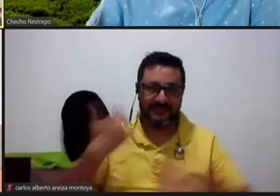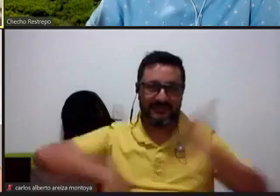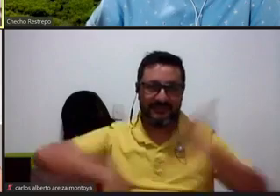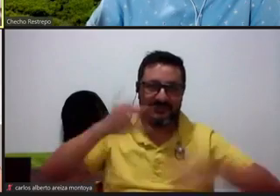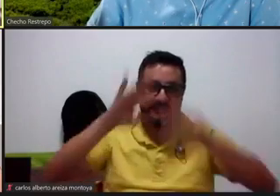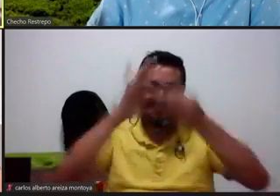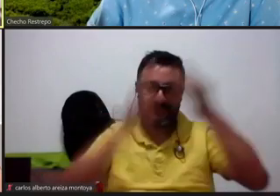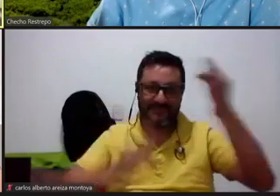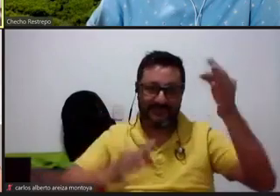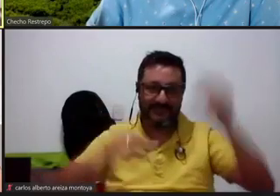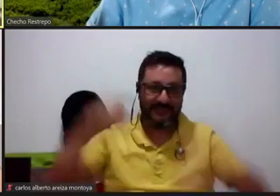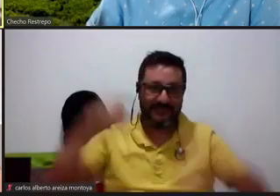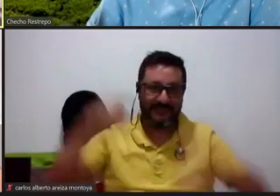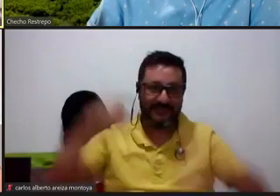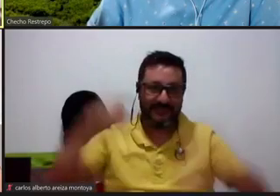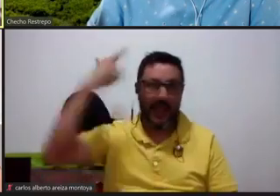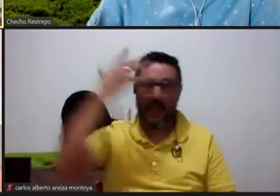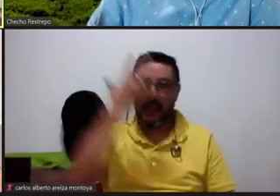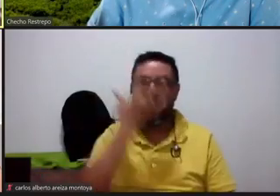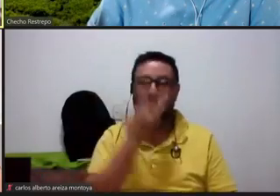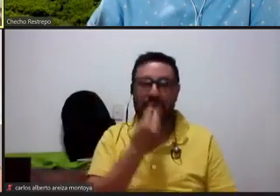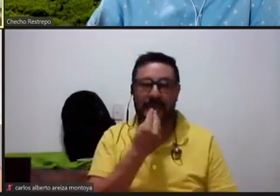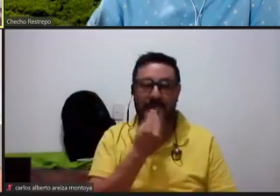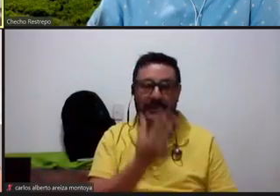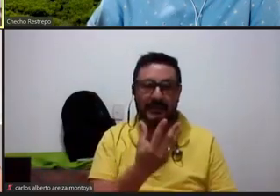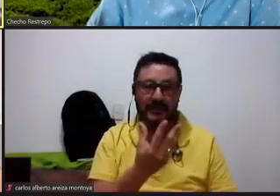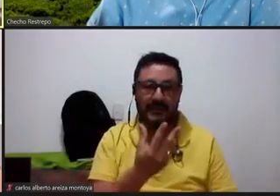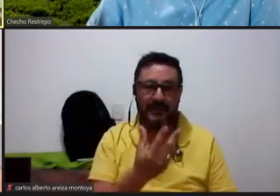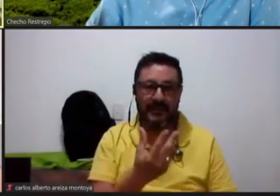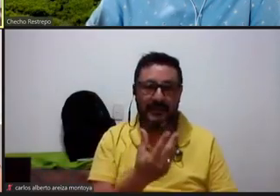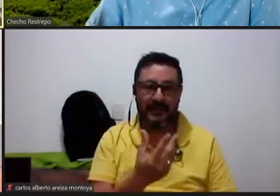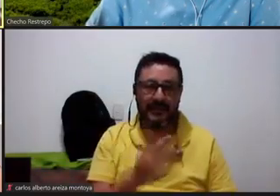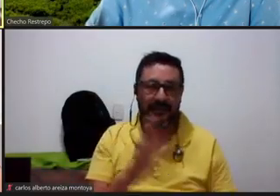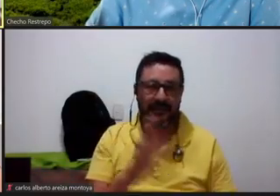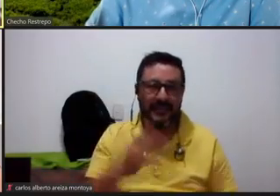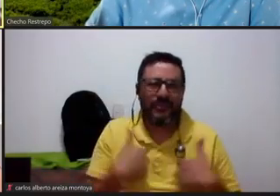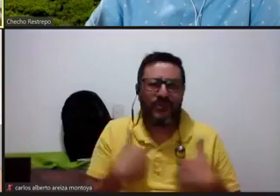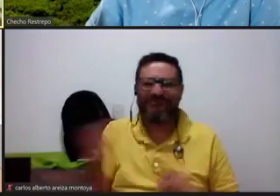verdad, es una experiencia increíble y más que uno dedica su vida para estar allá